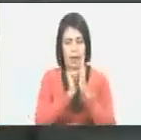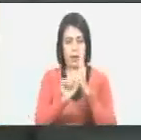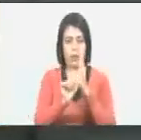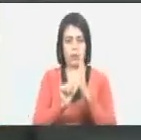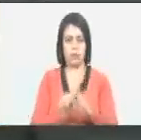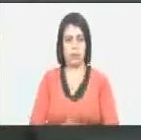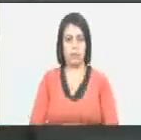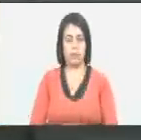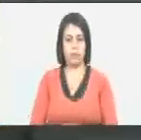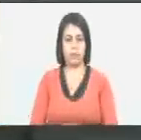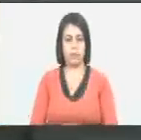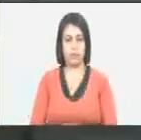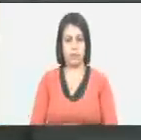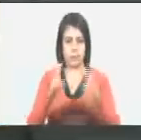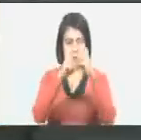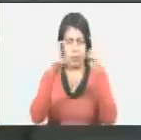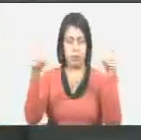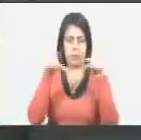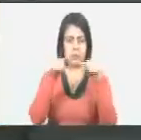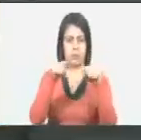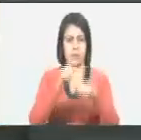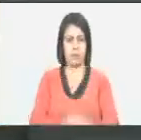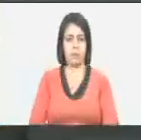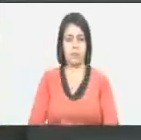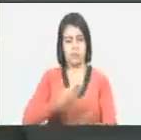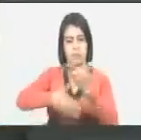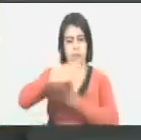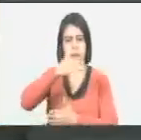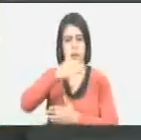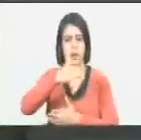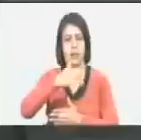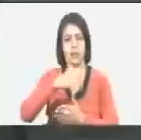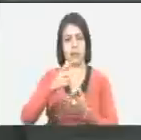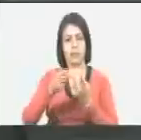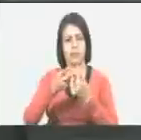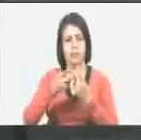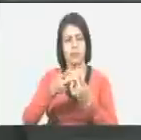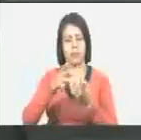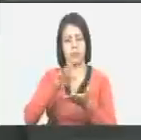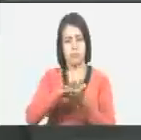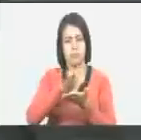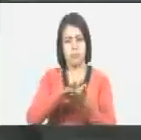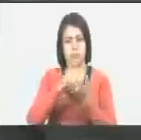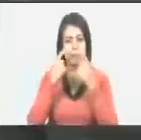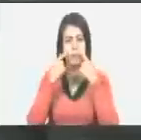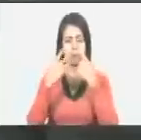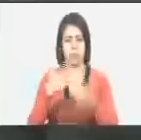artículo. Voy a leerlo. Epígrafe. Cooperación pasiva.